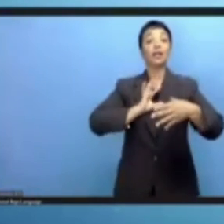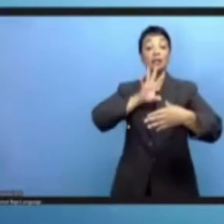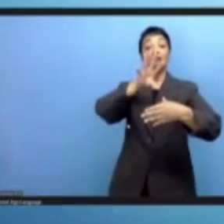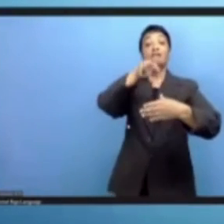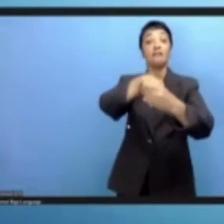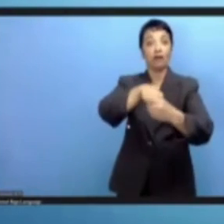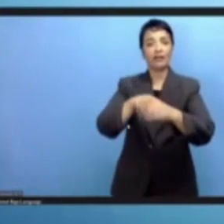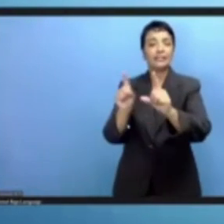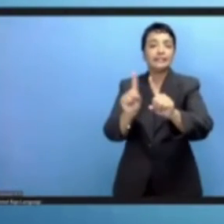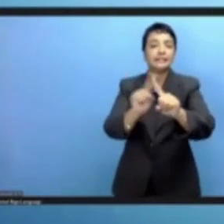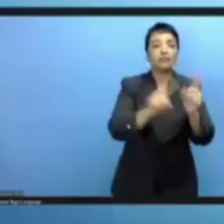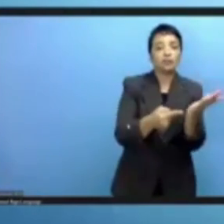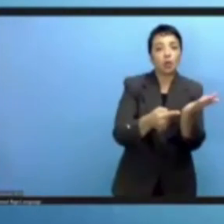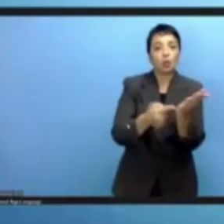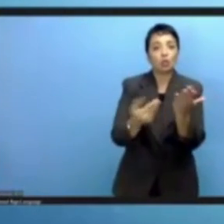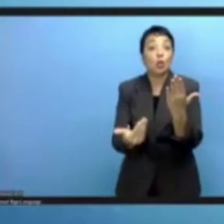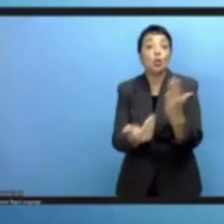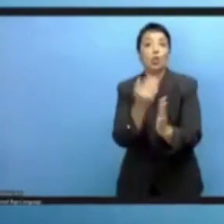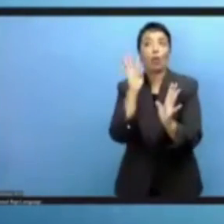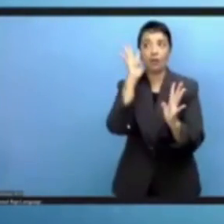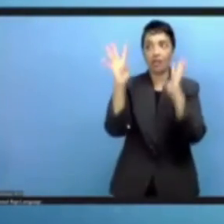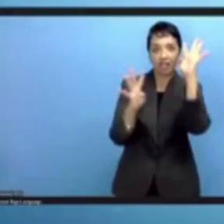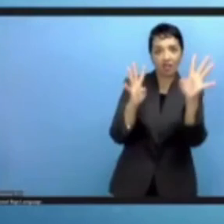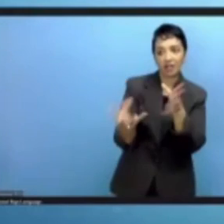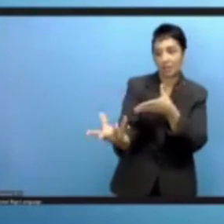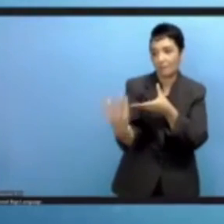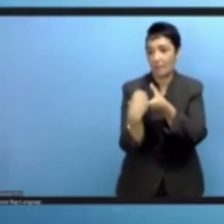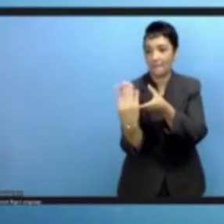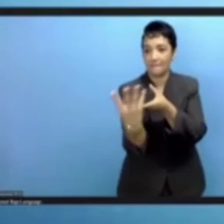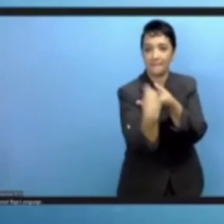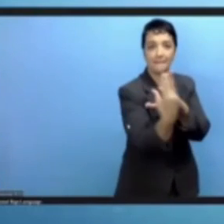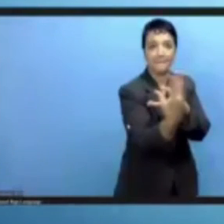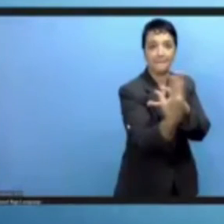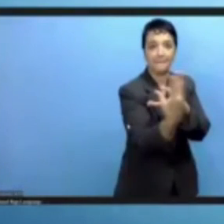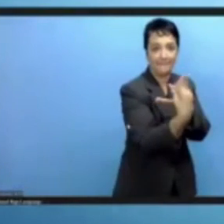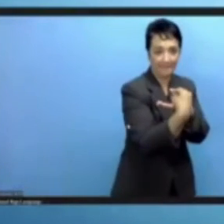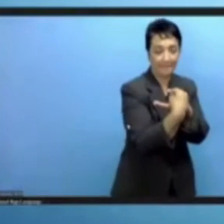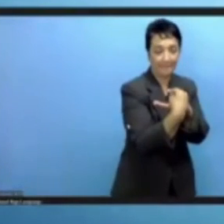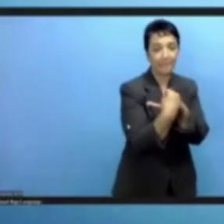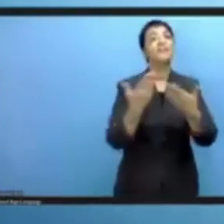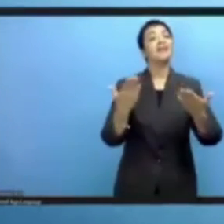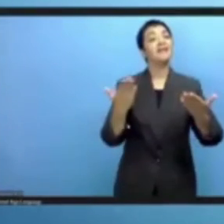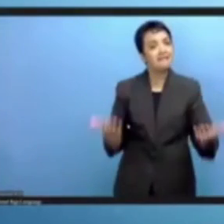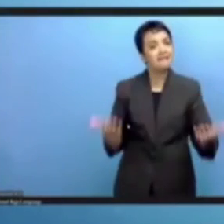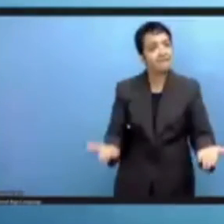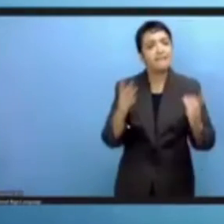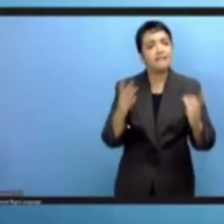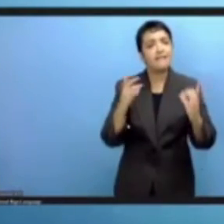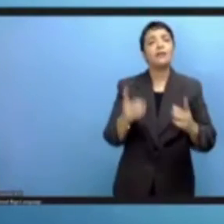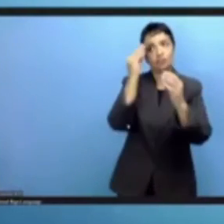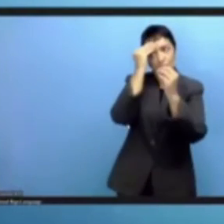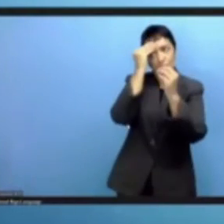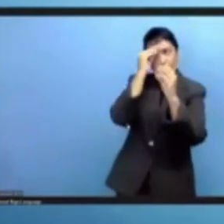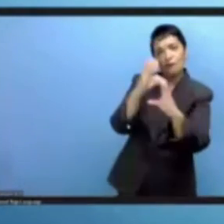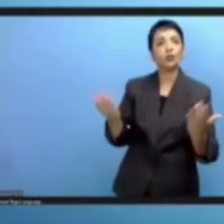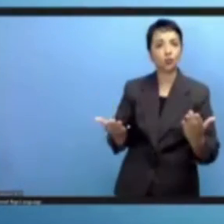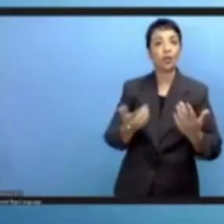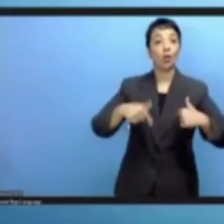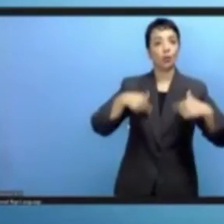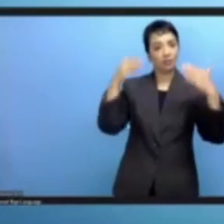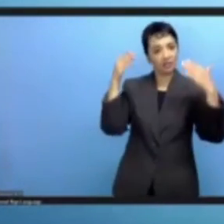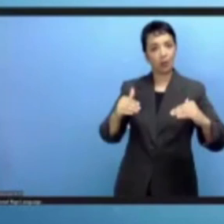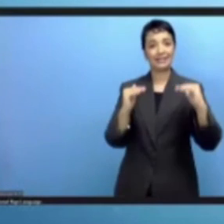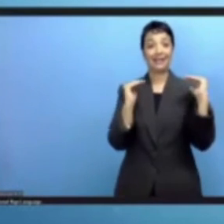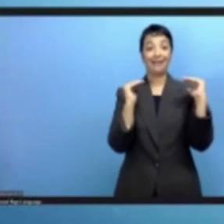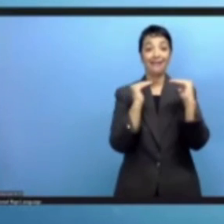corresponda con nuestros valores y permitirnos participar en las tecnologías innovadoras que surgiendo el foco debe